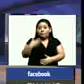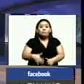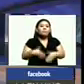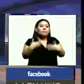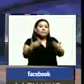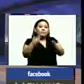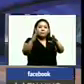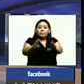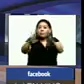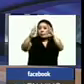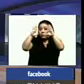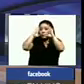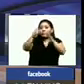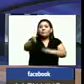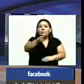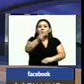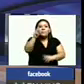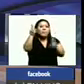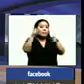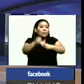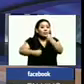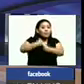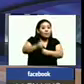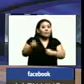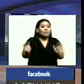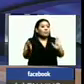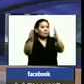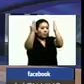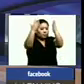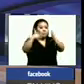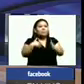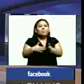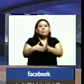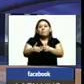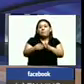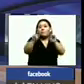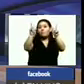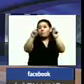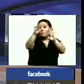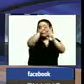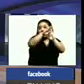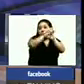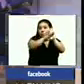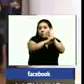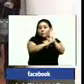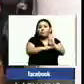Así es, pendientes de las noticias del deporte y del entretenimiento, nosotros vamos con nuestros titulares.